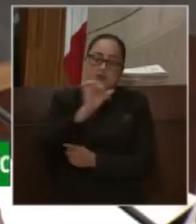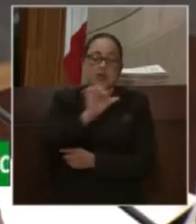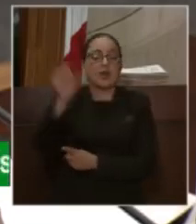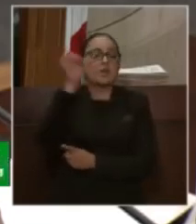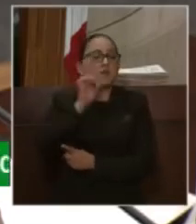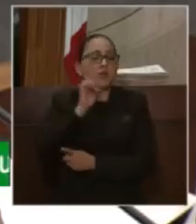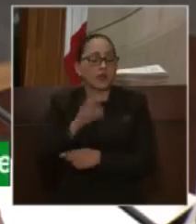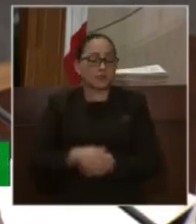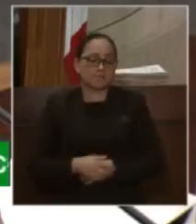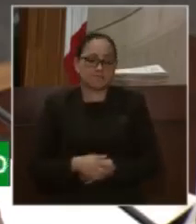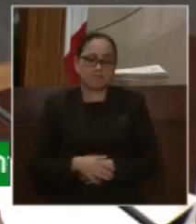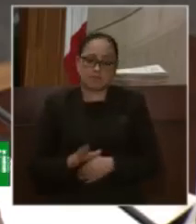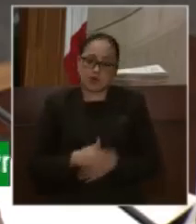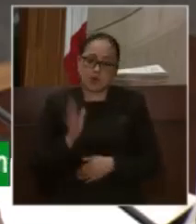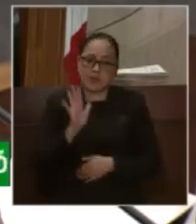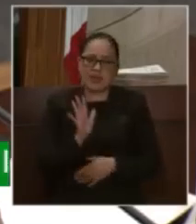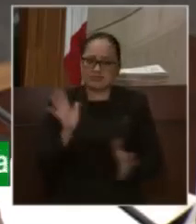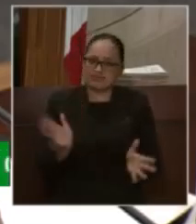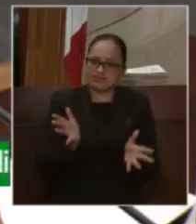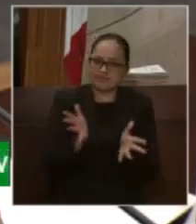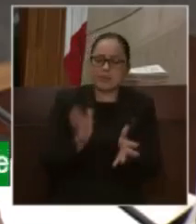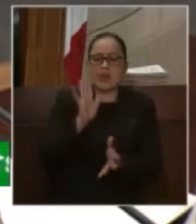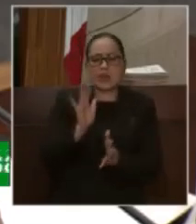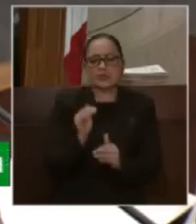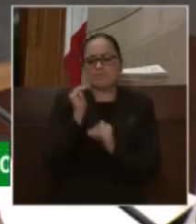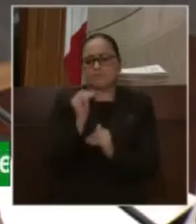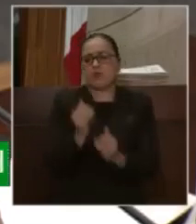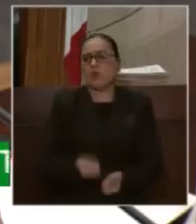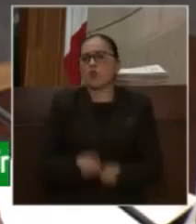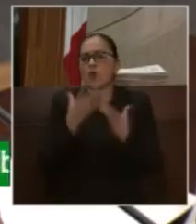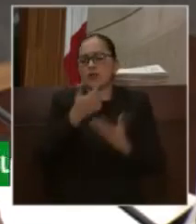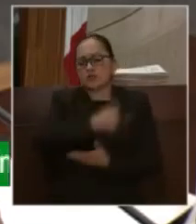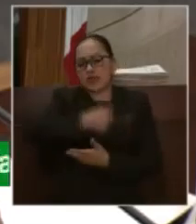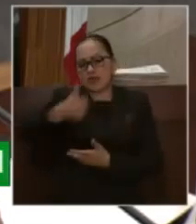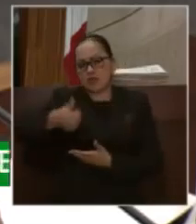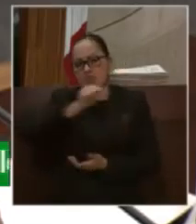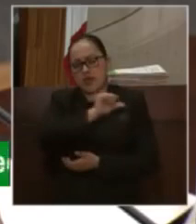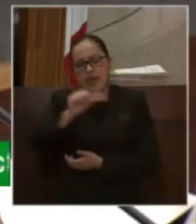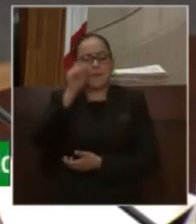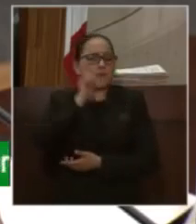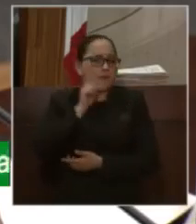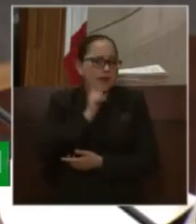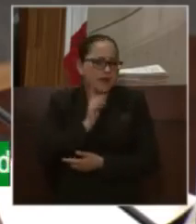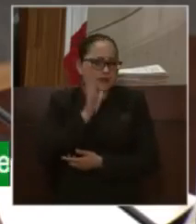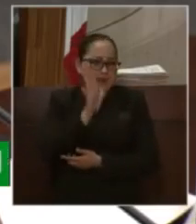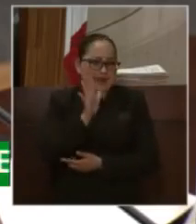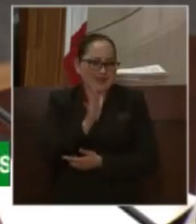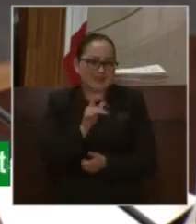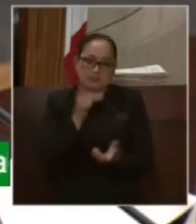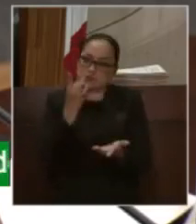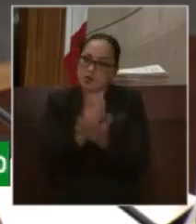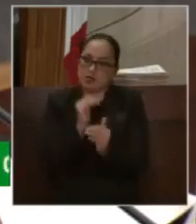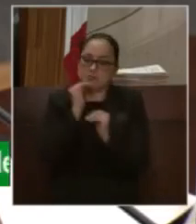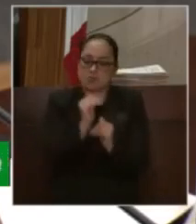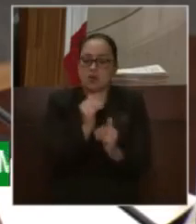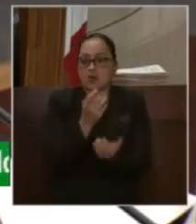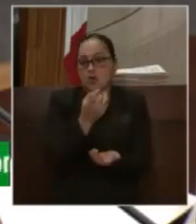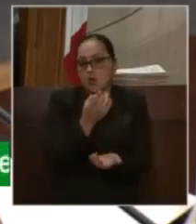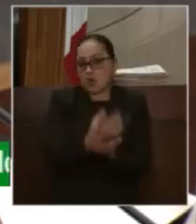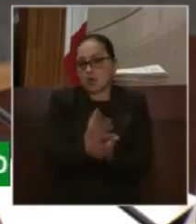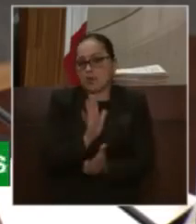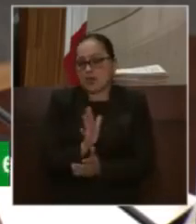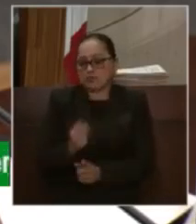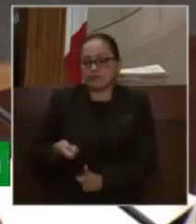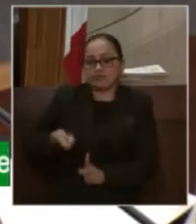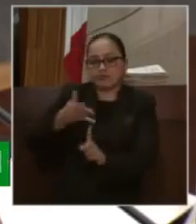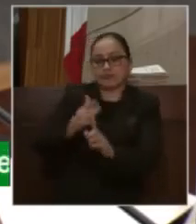así, pues en lugar de incentivarla, limitar el número de curules que podrían asignarse a las mujeres implicaría, para efectos prácticos, la imposición de